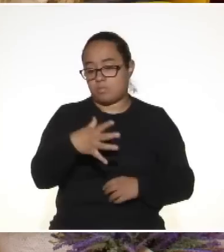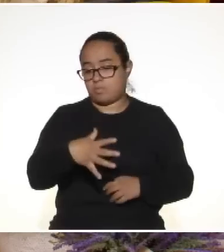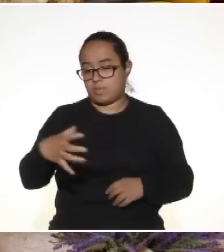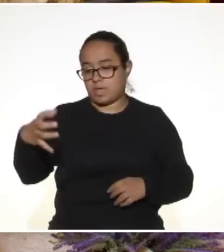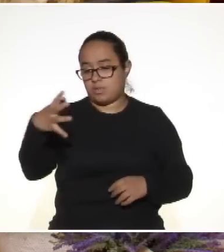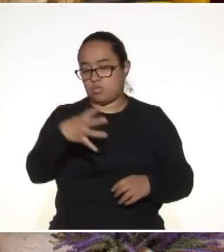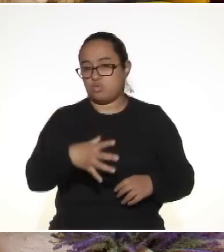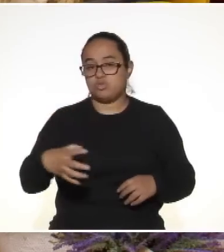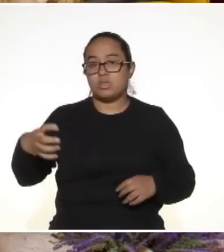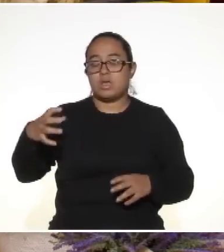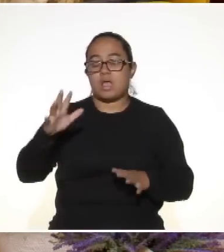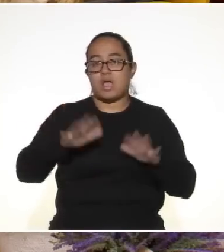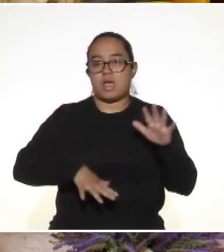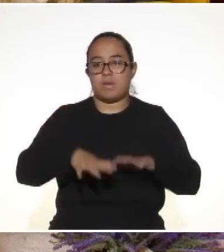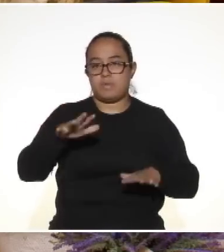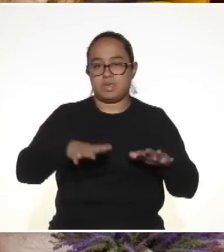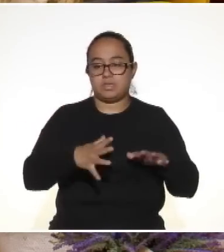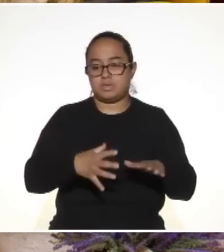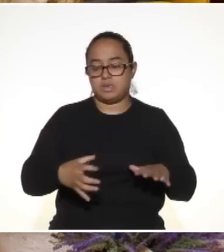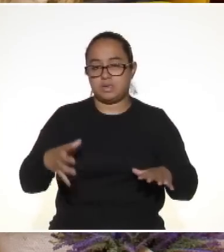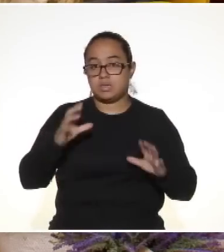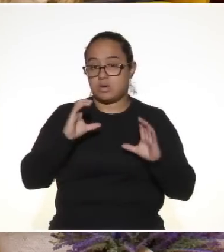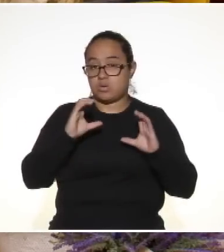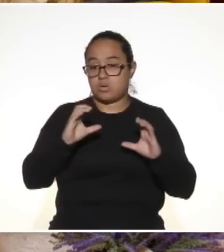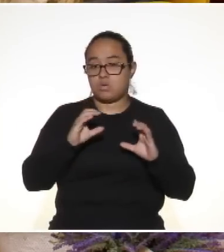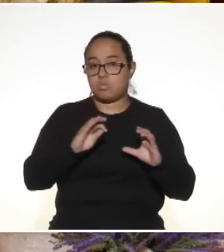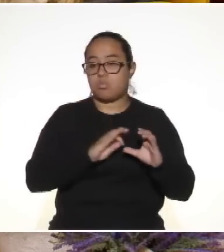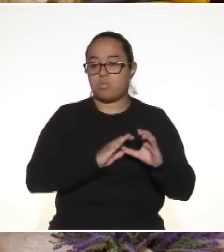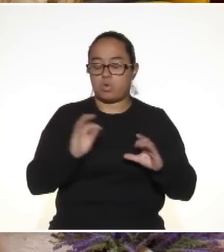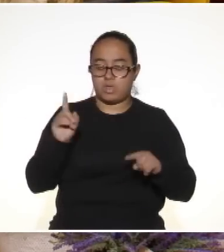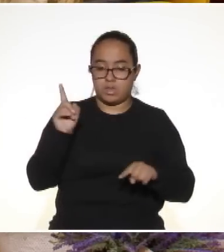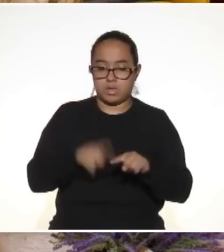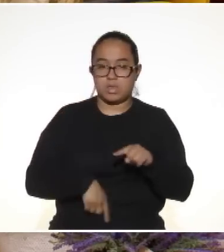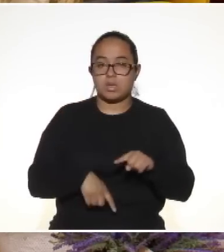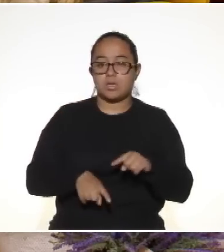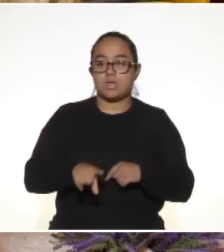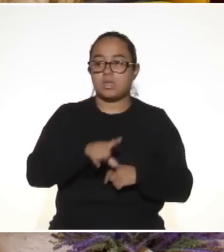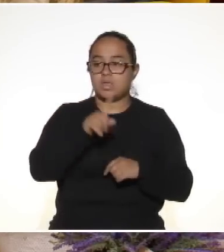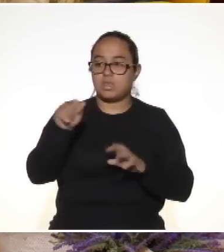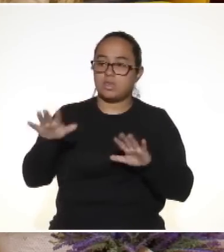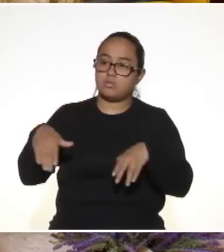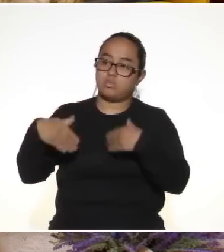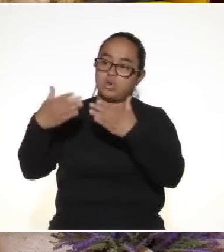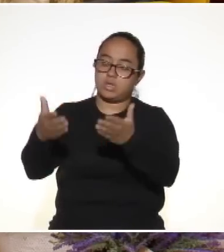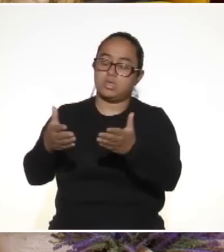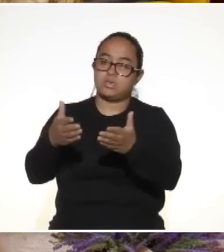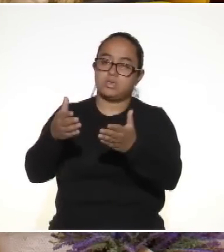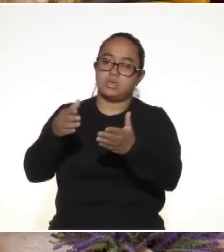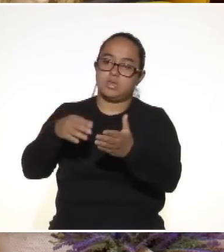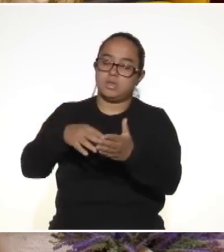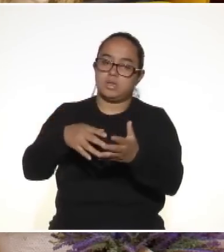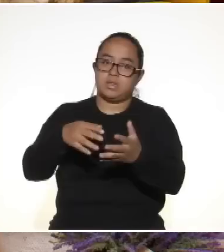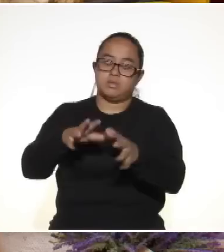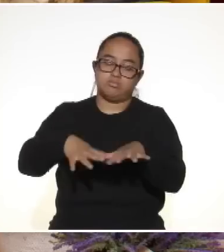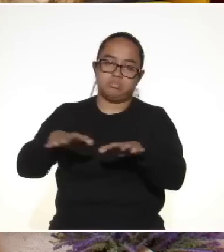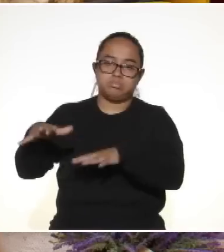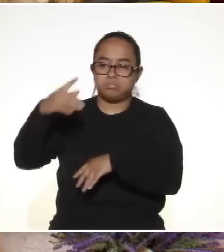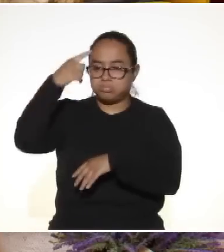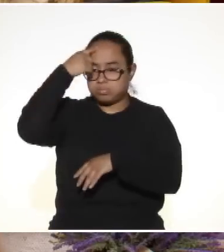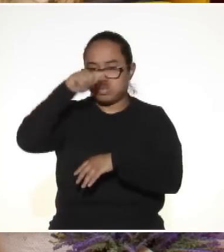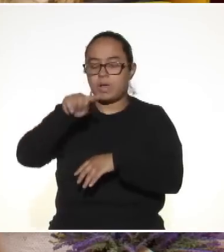mala, bueno, agua de la que puedas para desecharlo y tratar de llegar a puerto para que te atiendan. En el caso